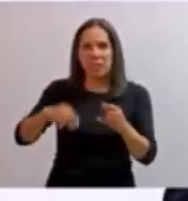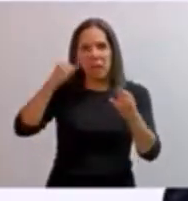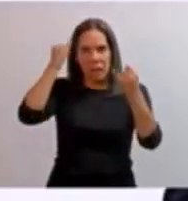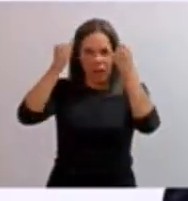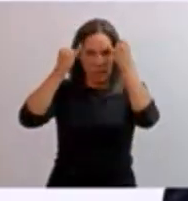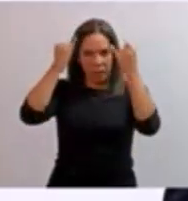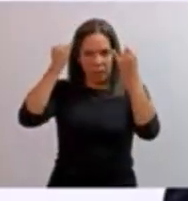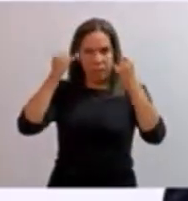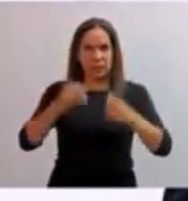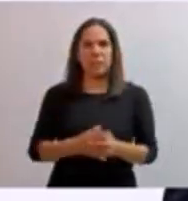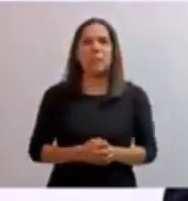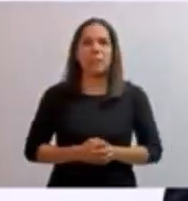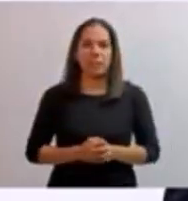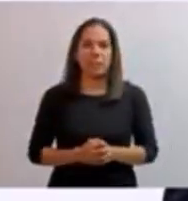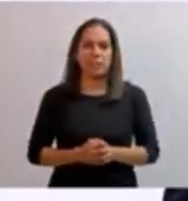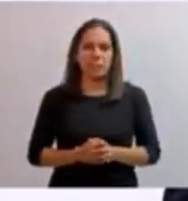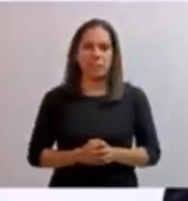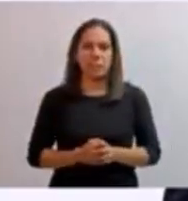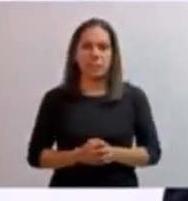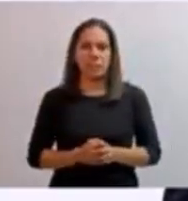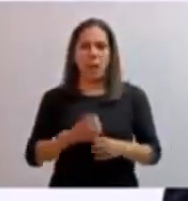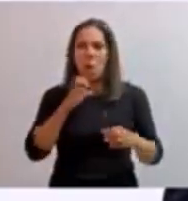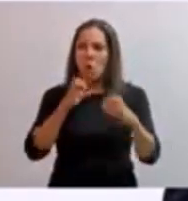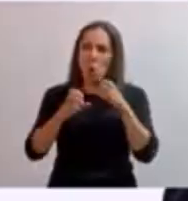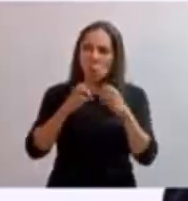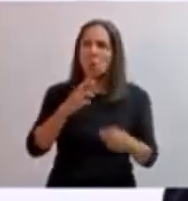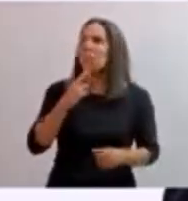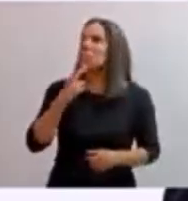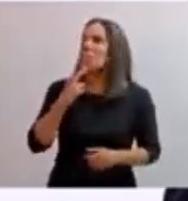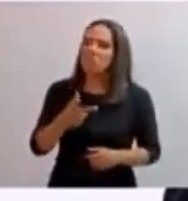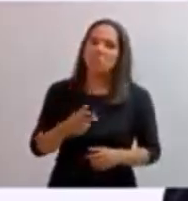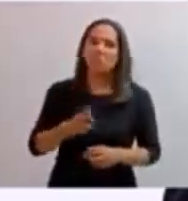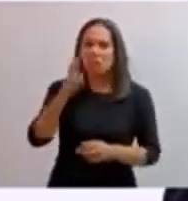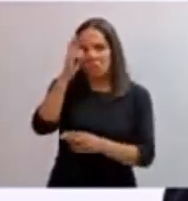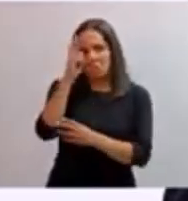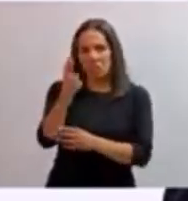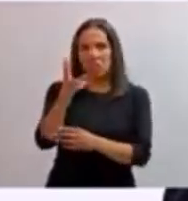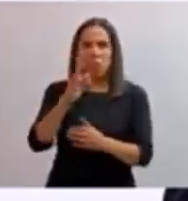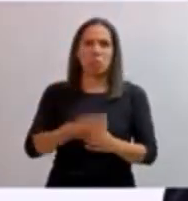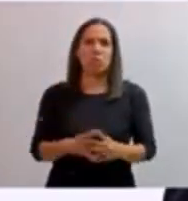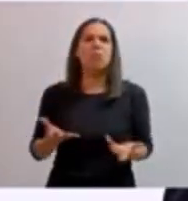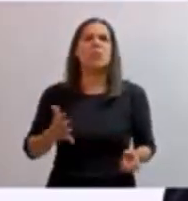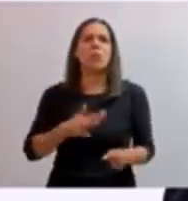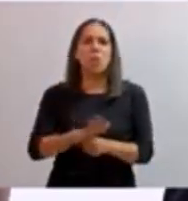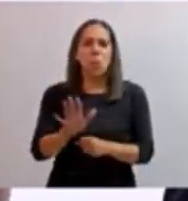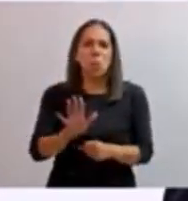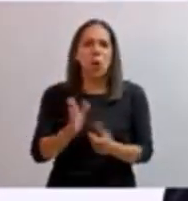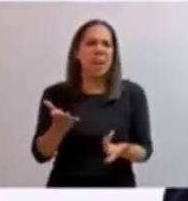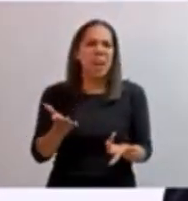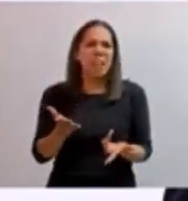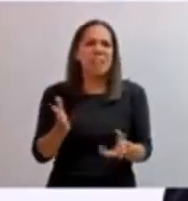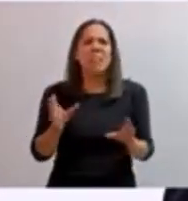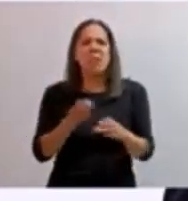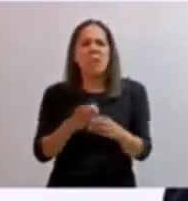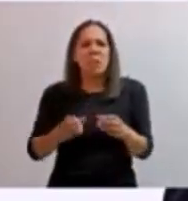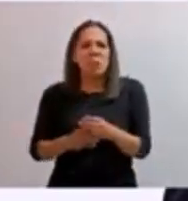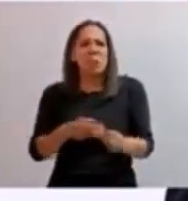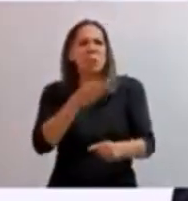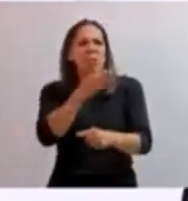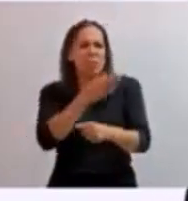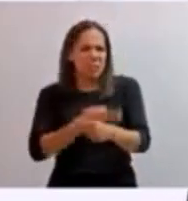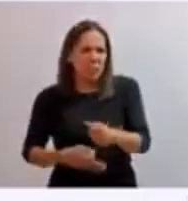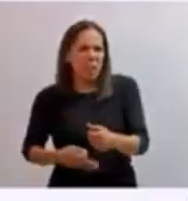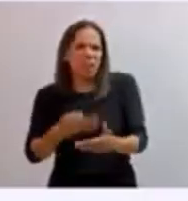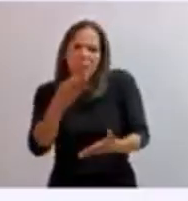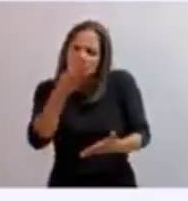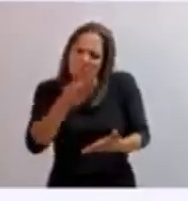la colaboración, hacia reconocer qué nos hace falta, a tomar en el Consejo Técnico de verdad como